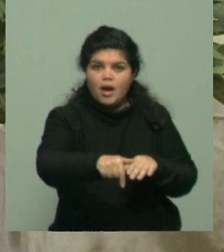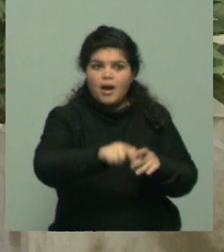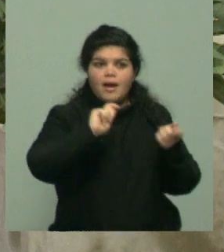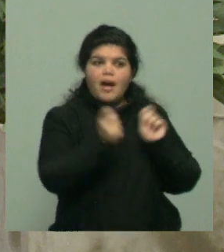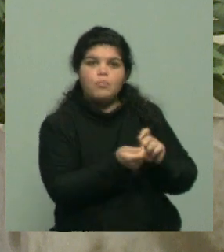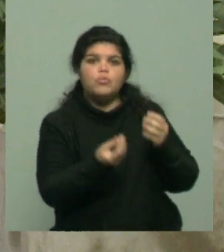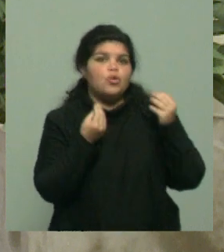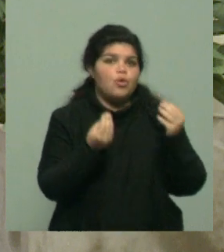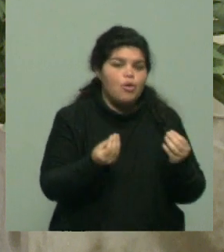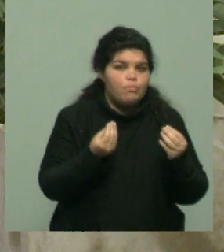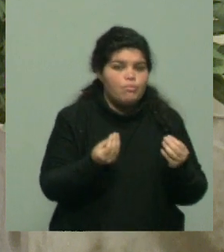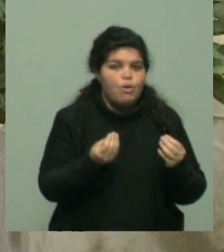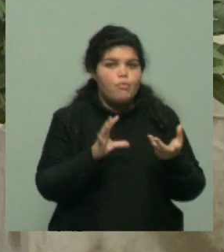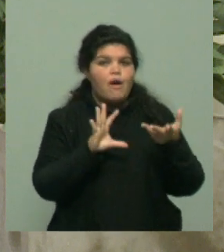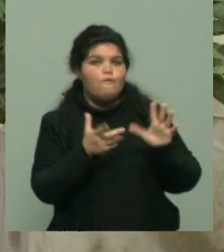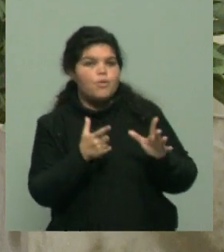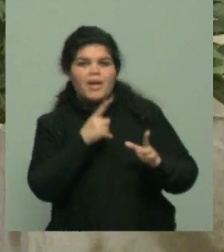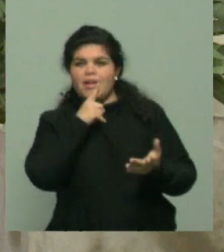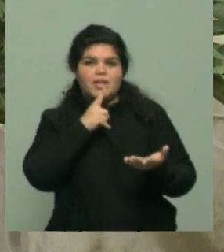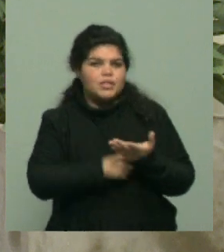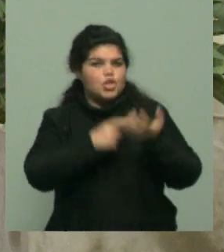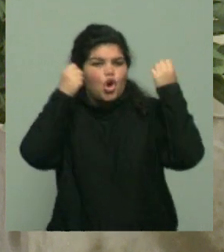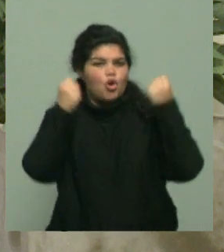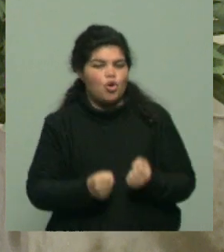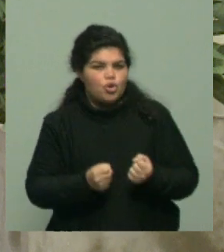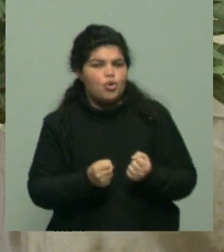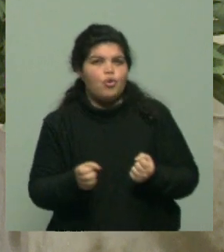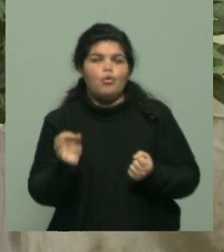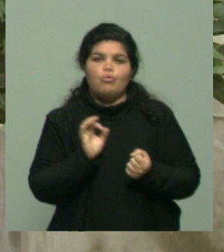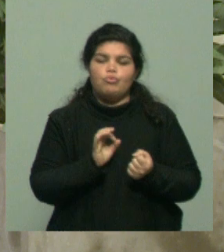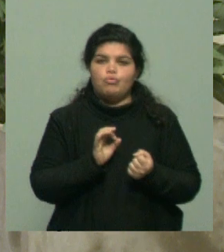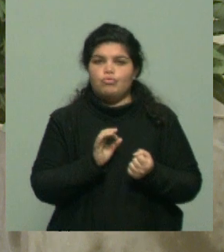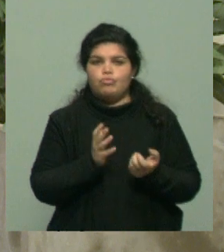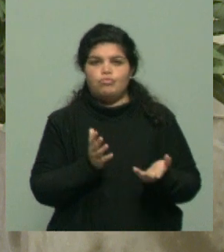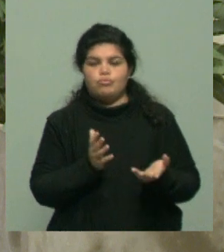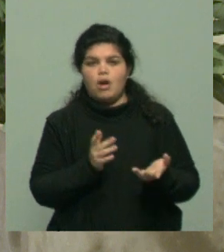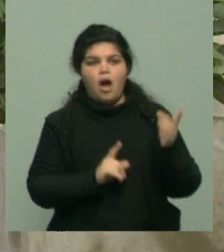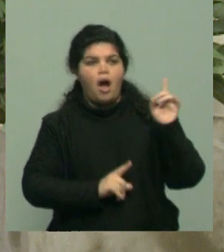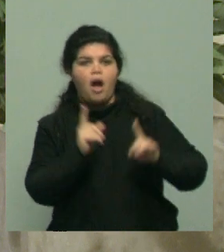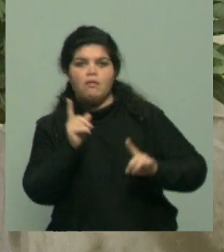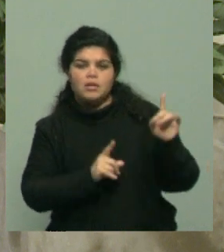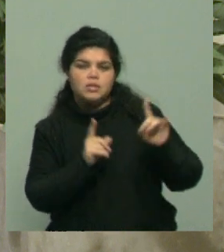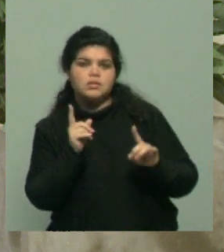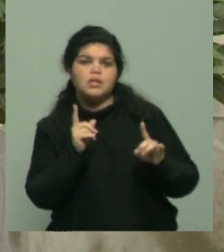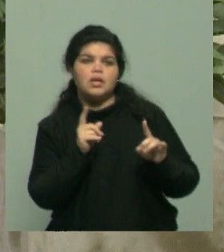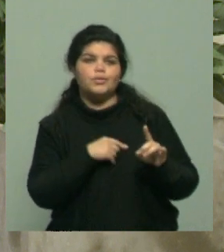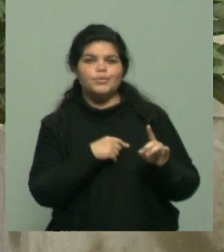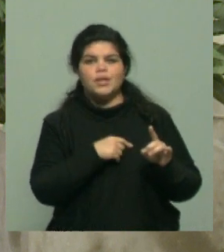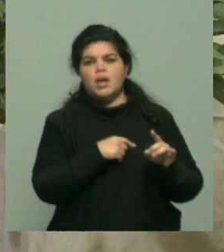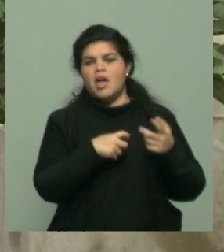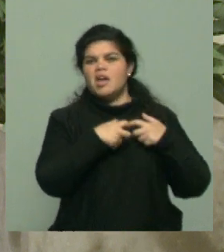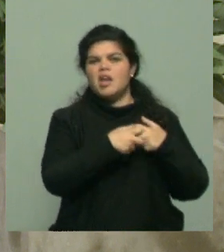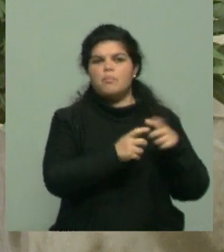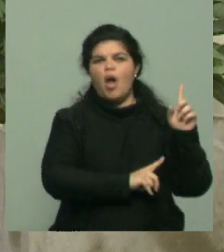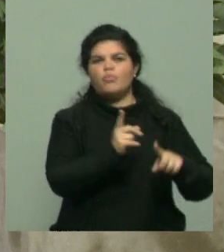de alguna medida de fuerza específica, a veces algunos siendo un poco más blandos que otros. ¿Cuál es la impresión que tenés